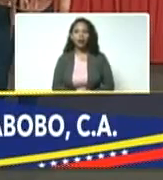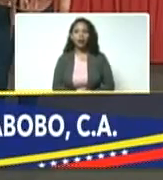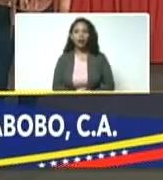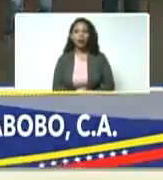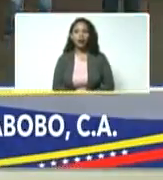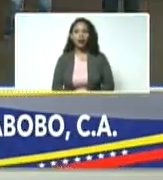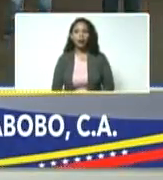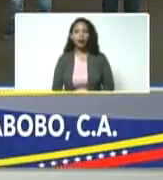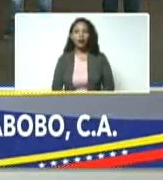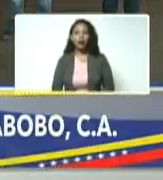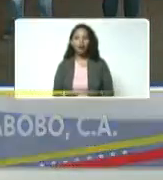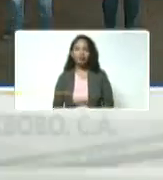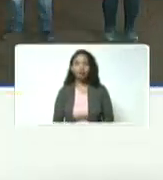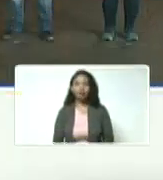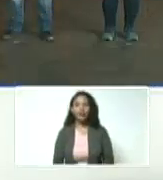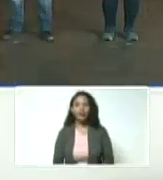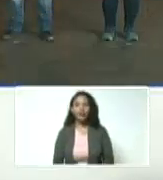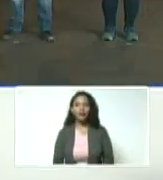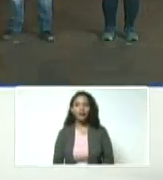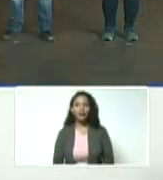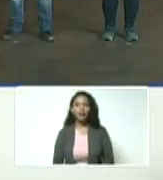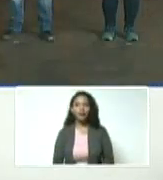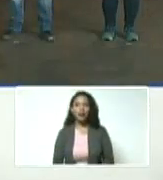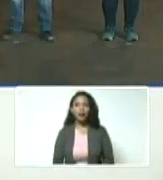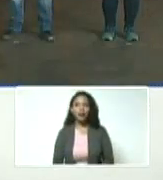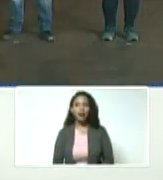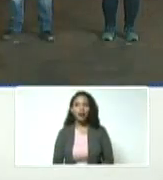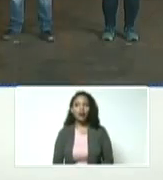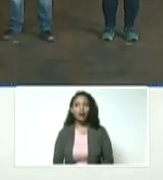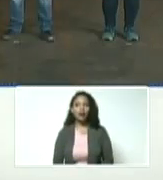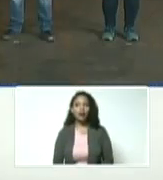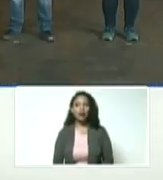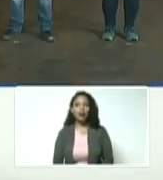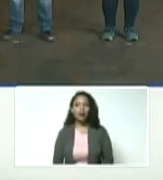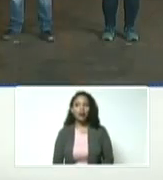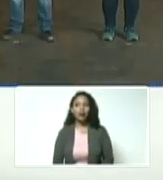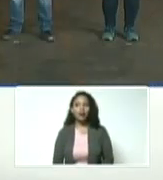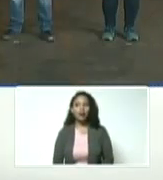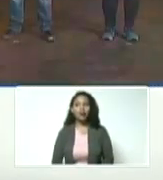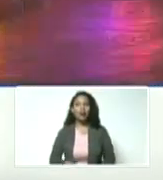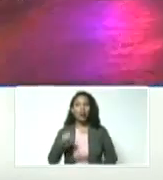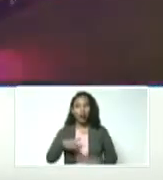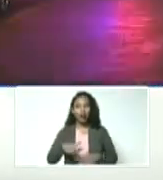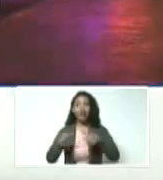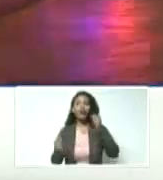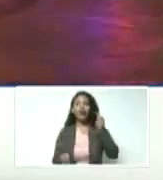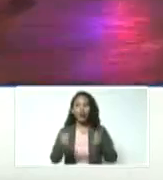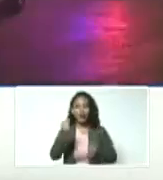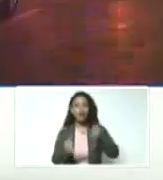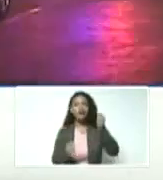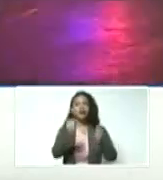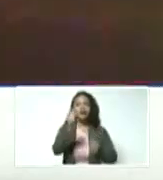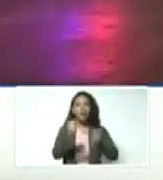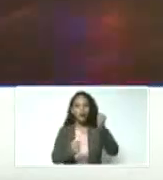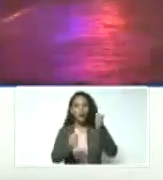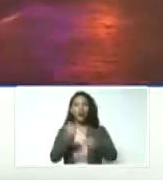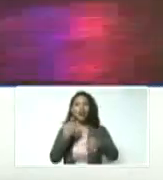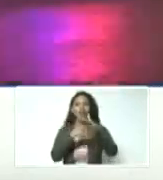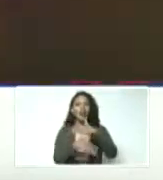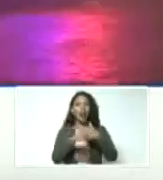Bueno, vamos a ver el despliegue de estas gandolas que se van para